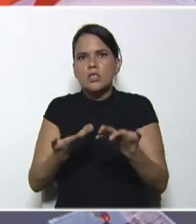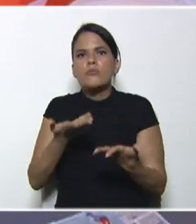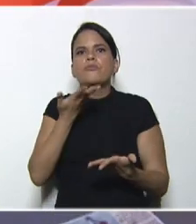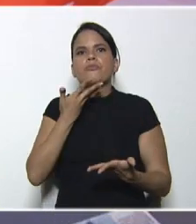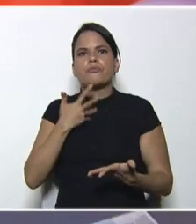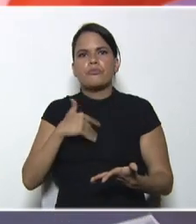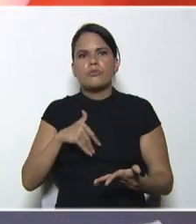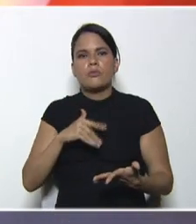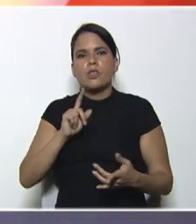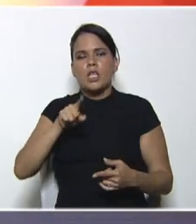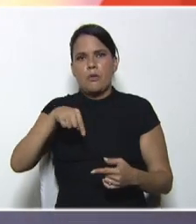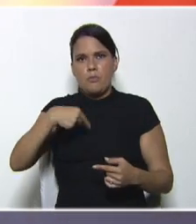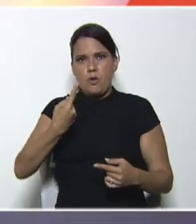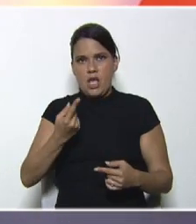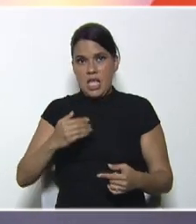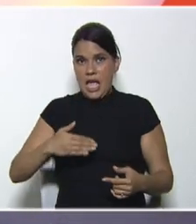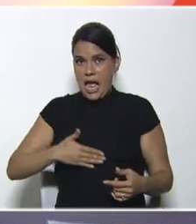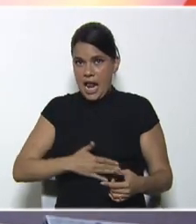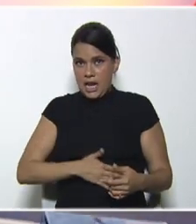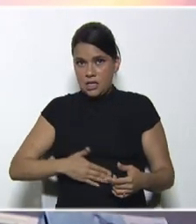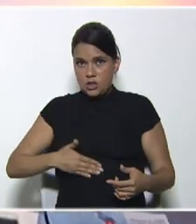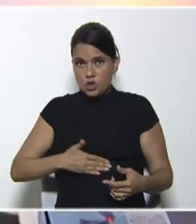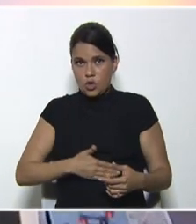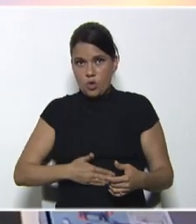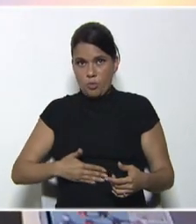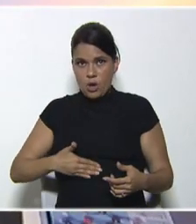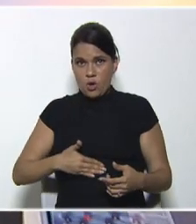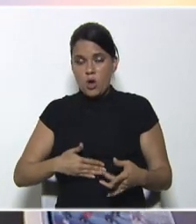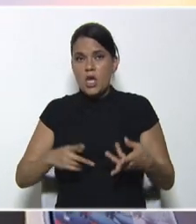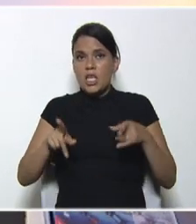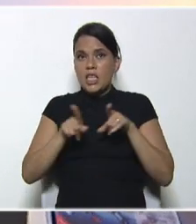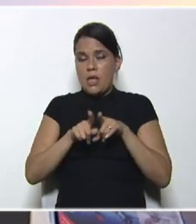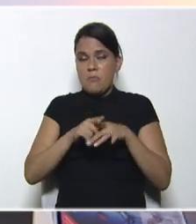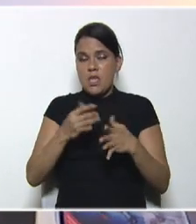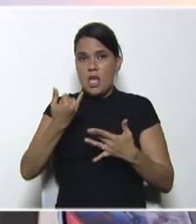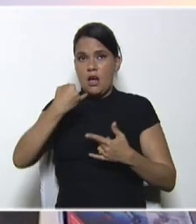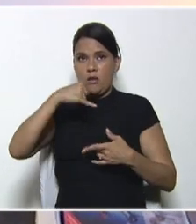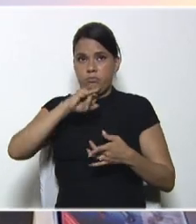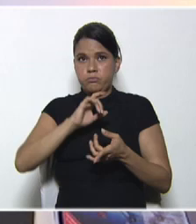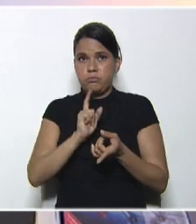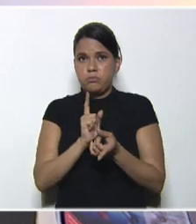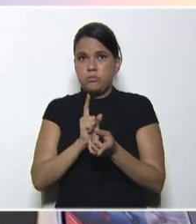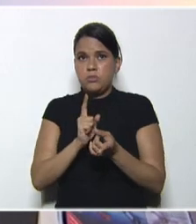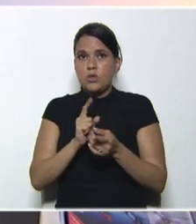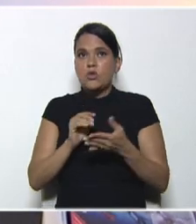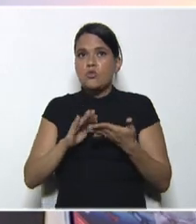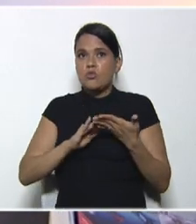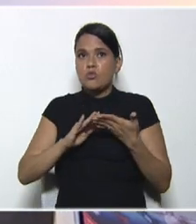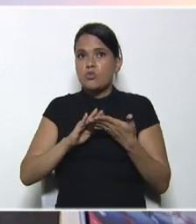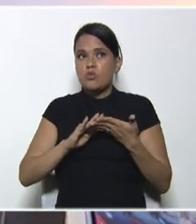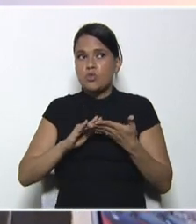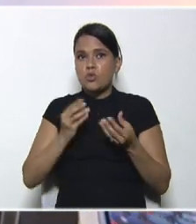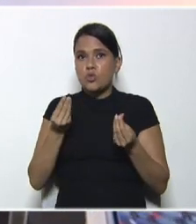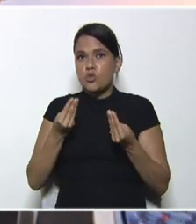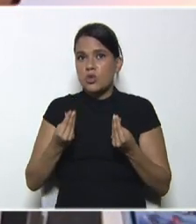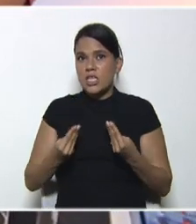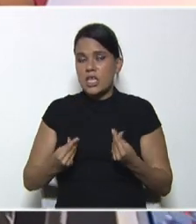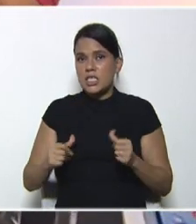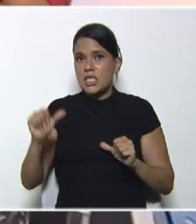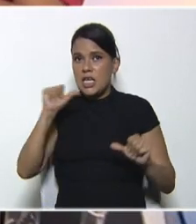al llegar al estómago, también contamos con reacciones químicas presentes. Esas